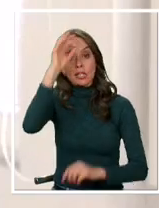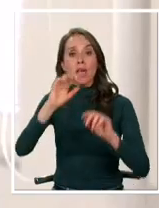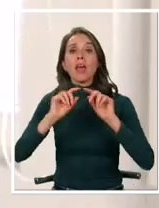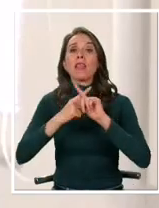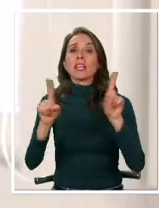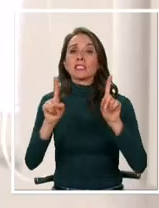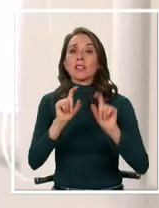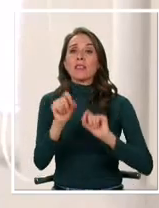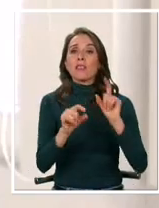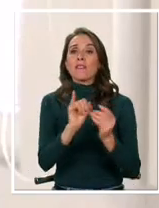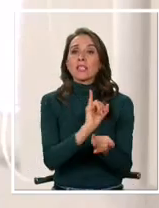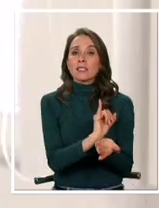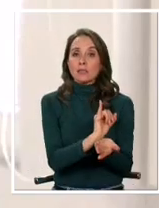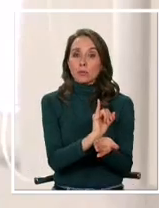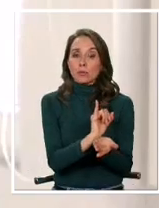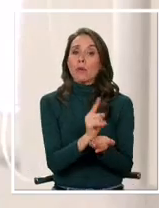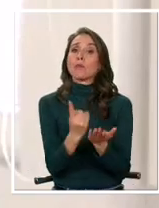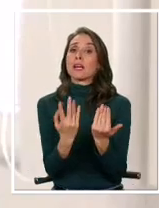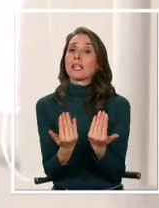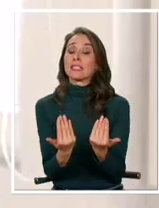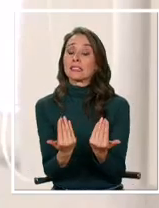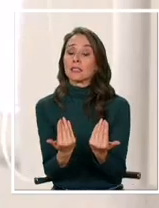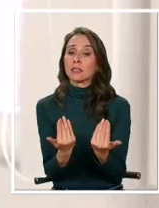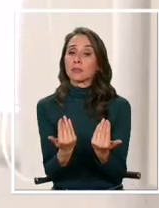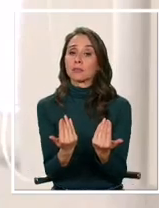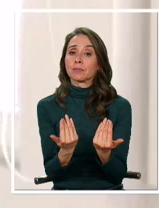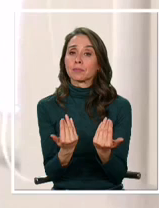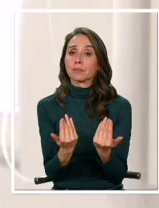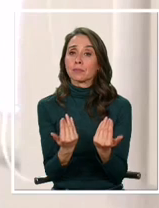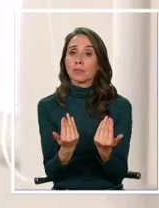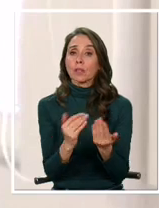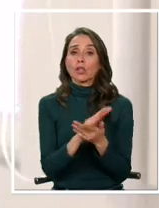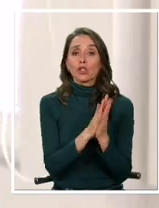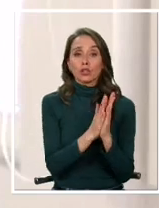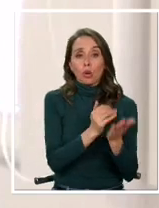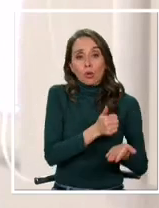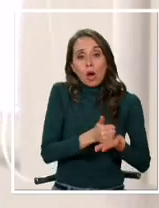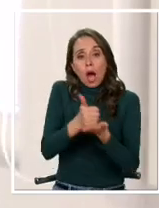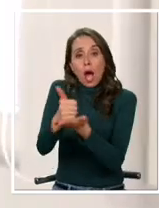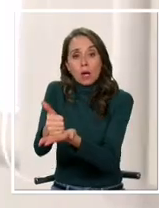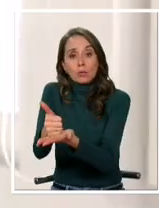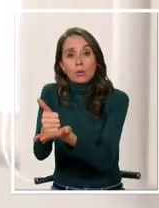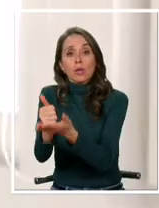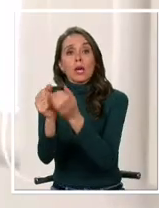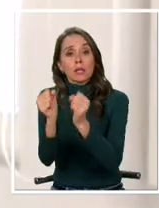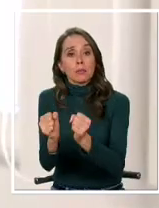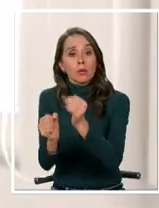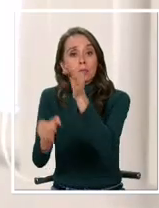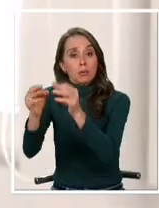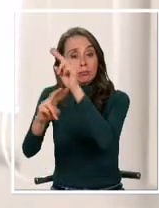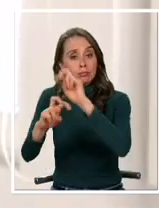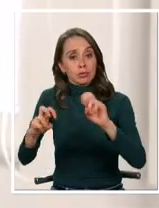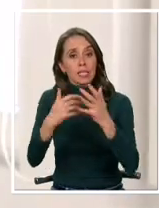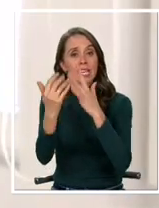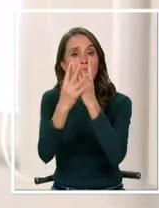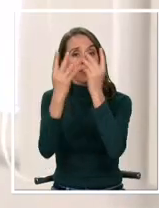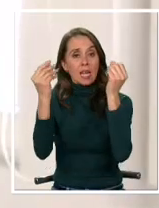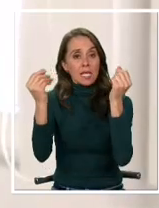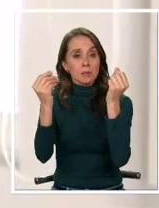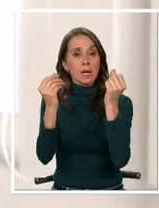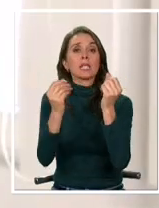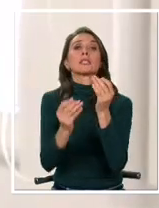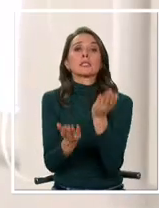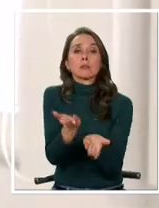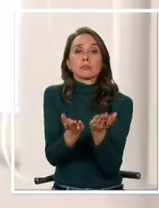corporativas y para eso es necesario en el fondo eh prestar toda la colaboración posible y ser lo más transparent y rendir